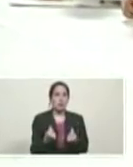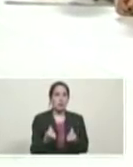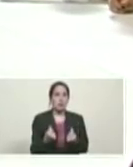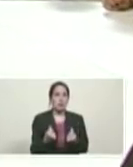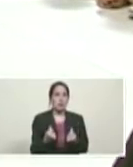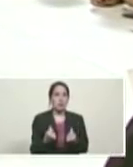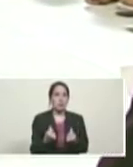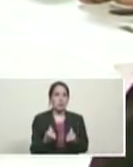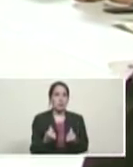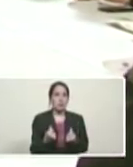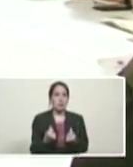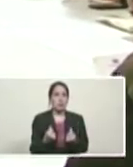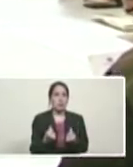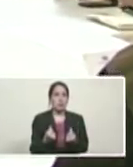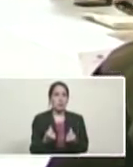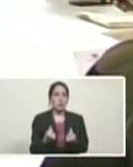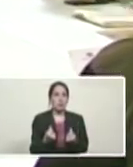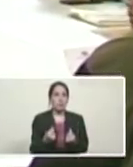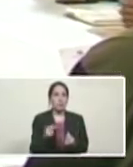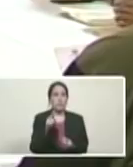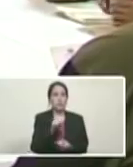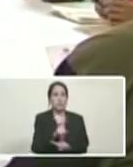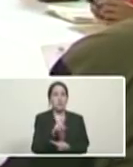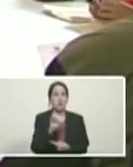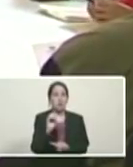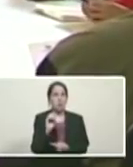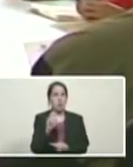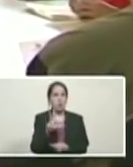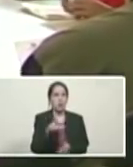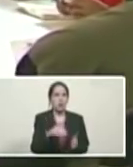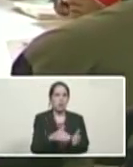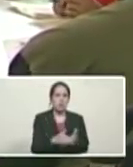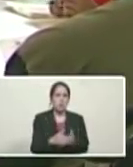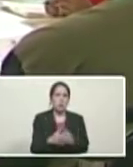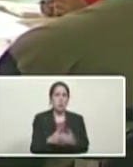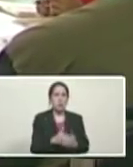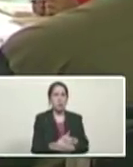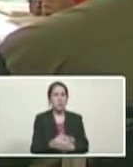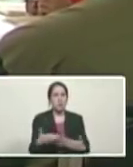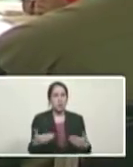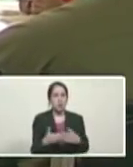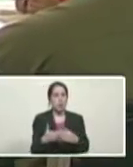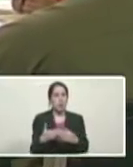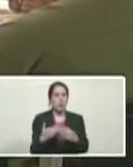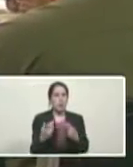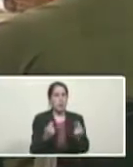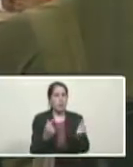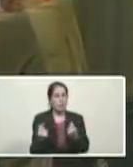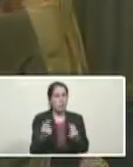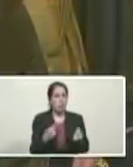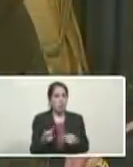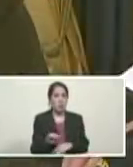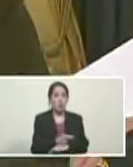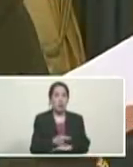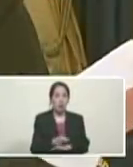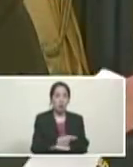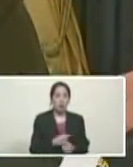de los cuales 103 mil millones de bolívares aproximadamente para gobernaciones